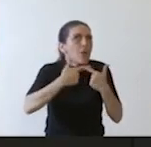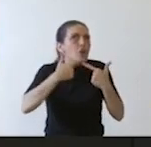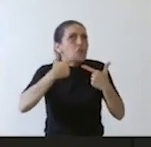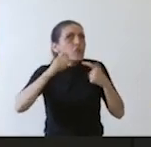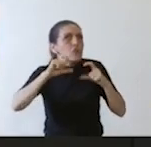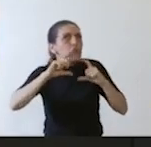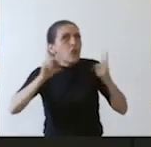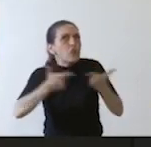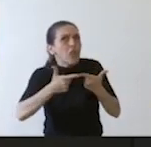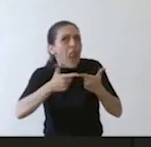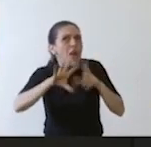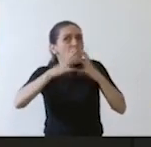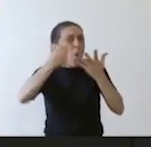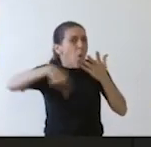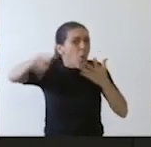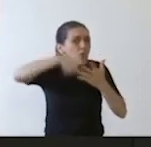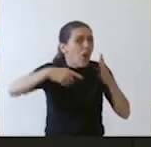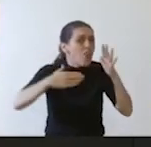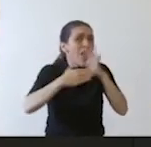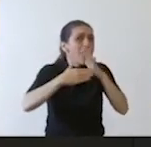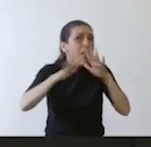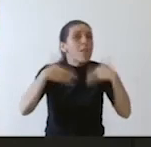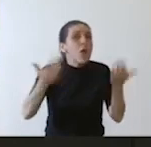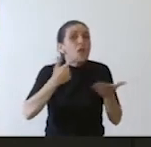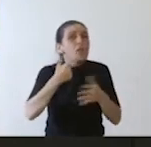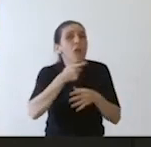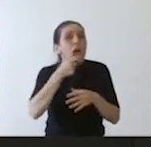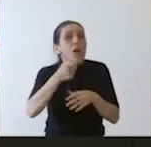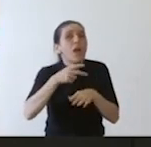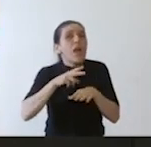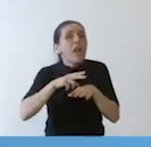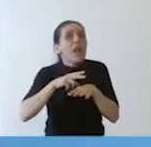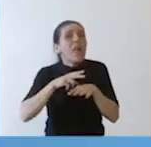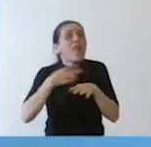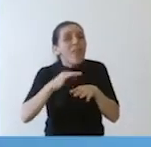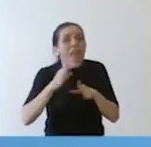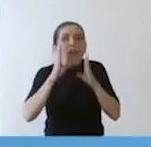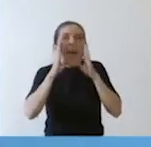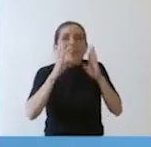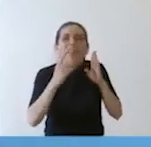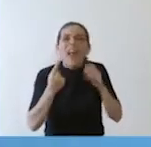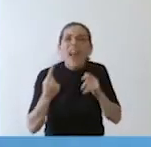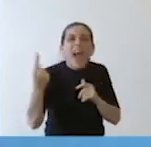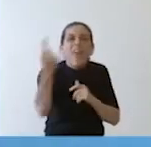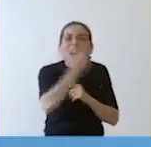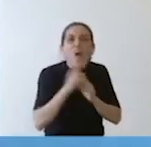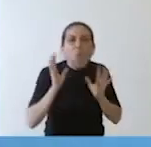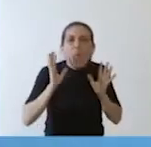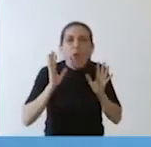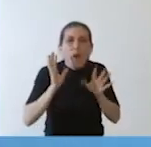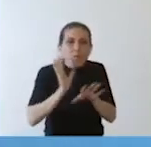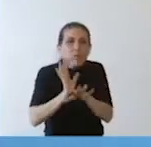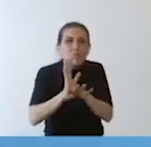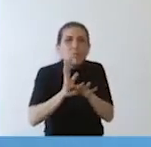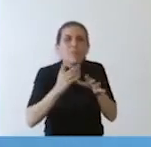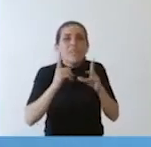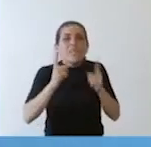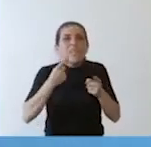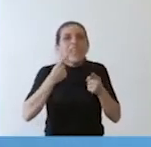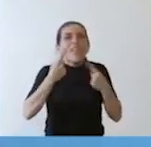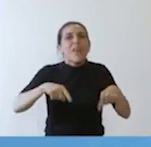económico en el mundo y por lo tanto se requiere una respuesta intersectorial y de las